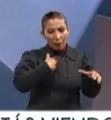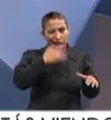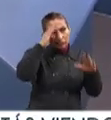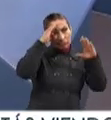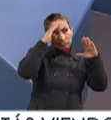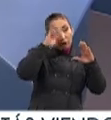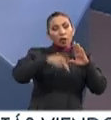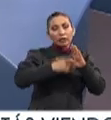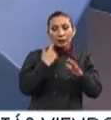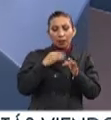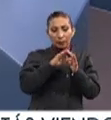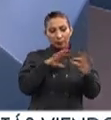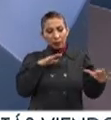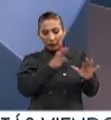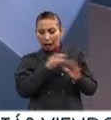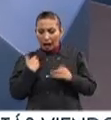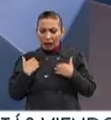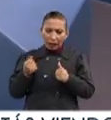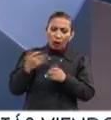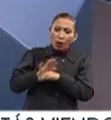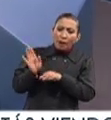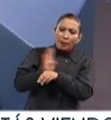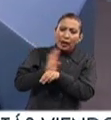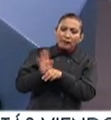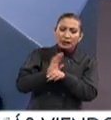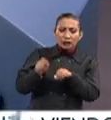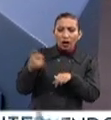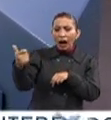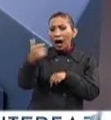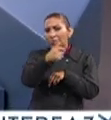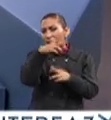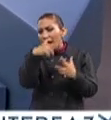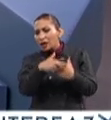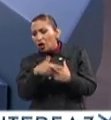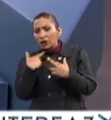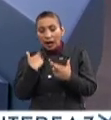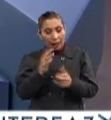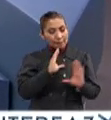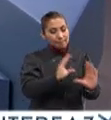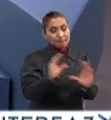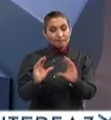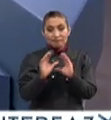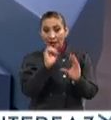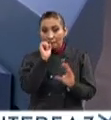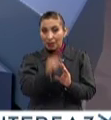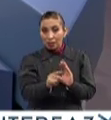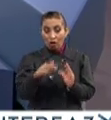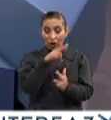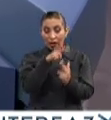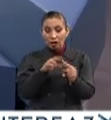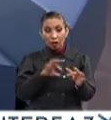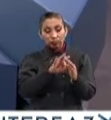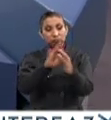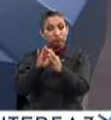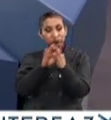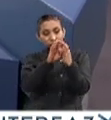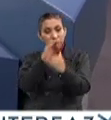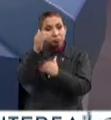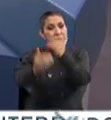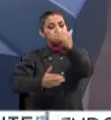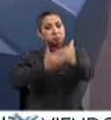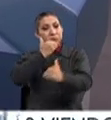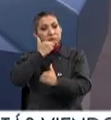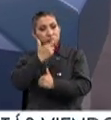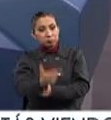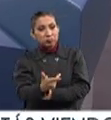replanteen esta descentralización para entender cuáles son los beneficios que ofrece cada región y con ello hacer precisamente regiones sustentables,